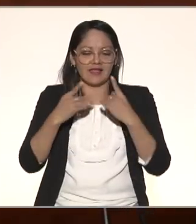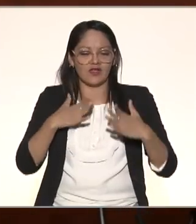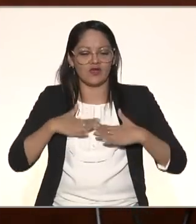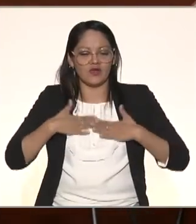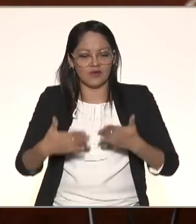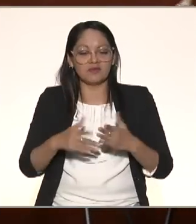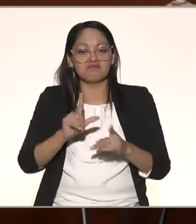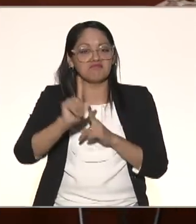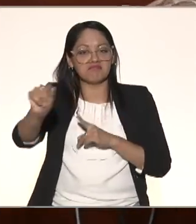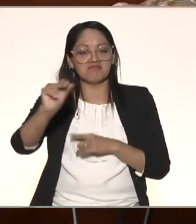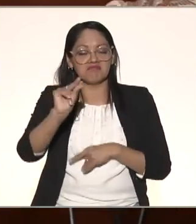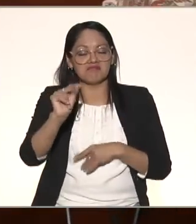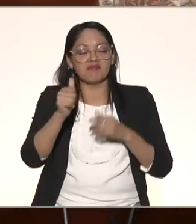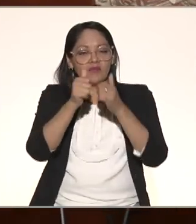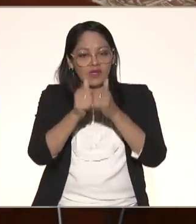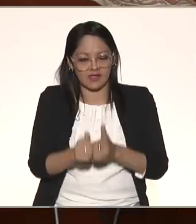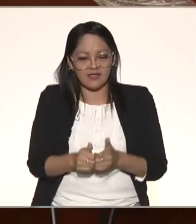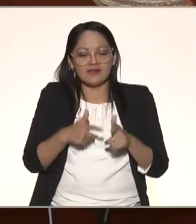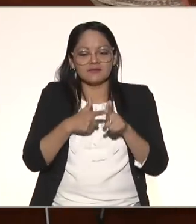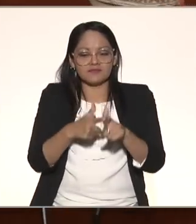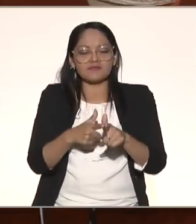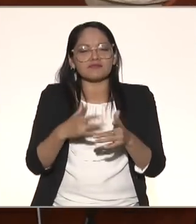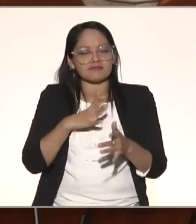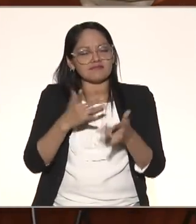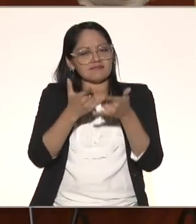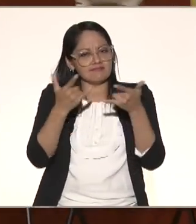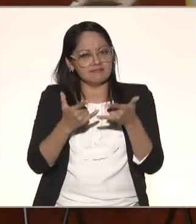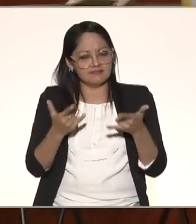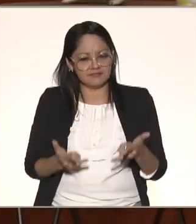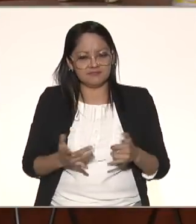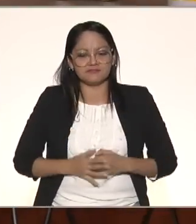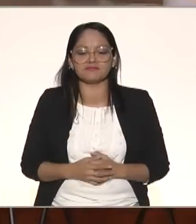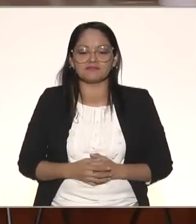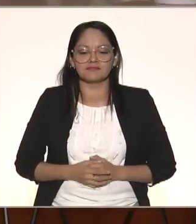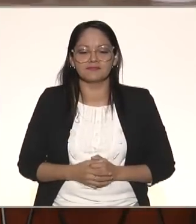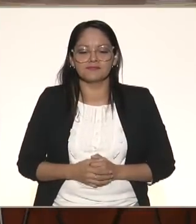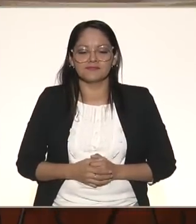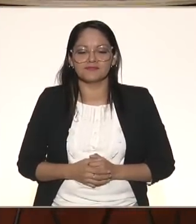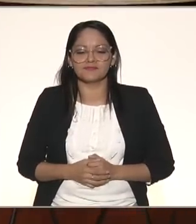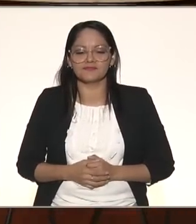Confianza. No se vaya porque ya va haber los testimonios que tenemos regresando del corte.